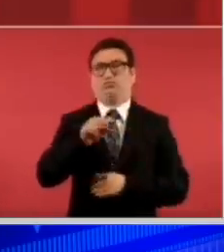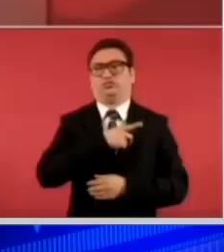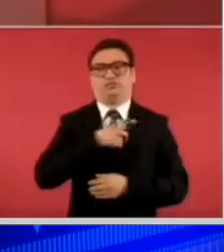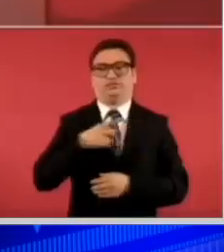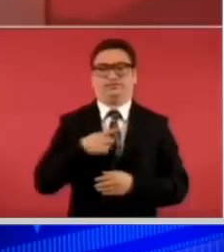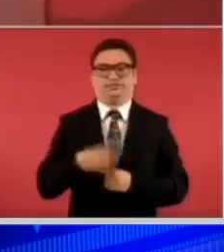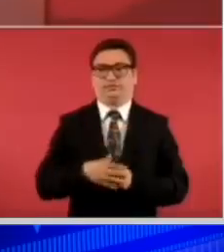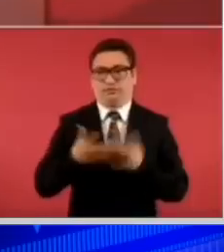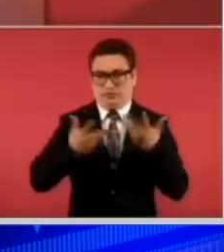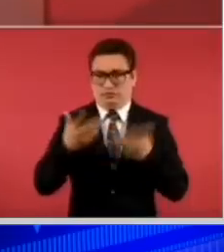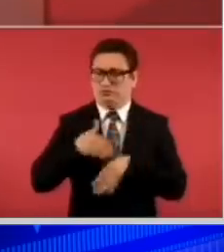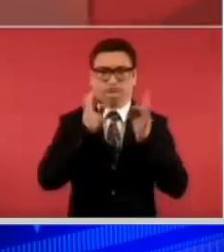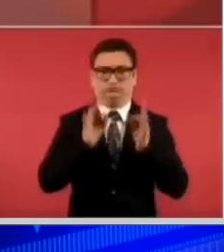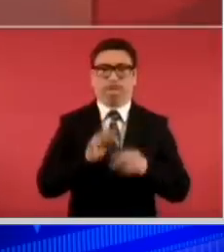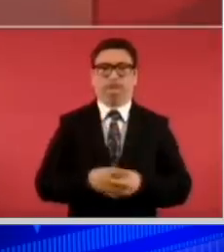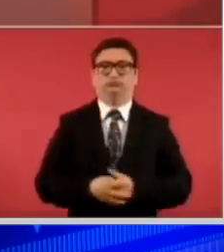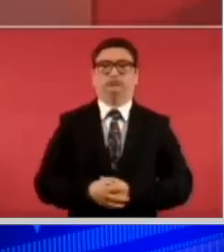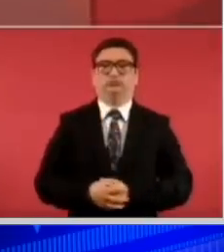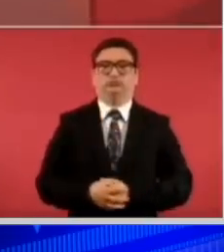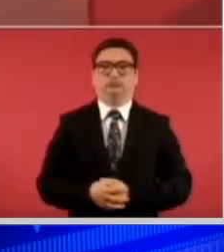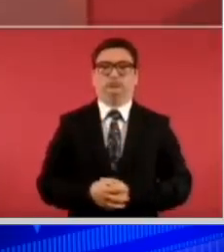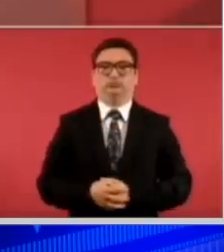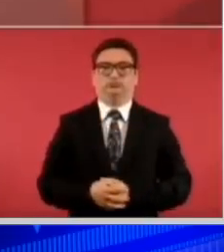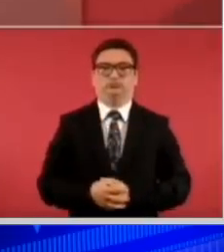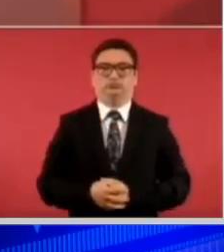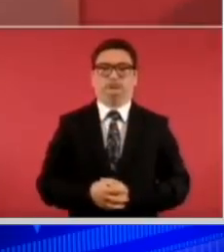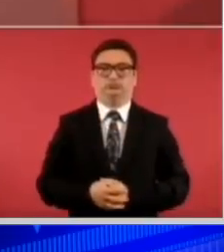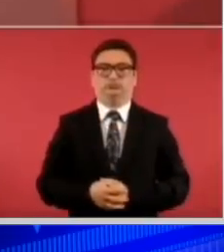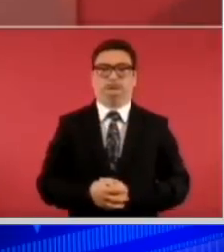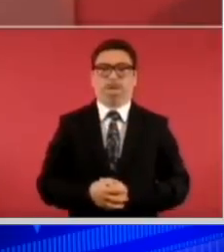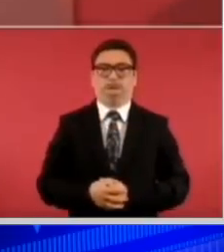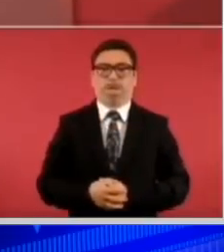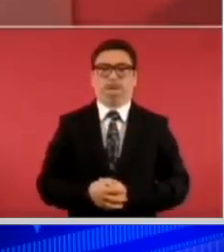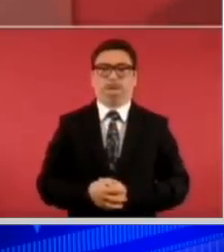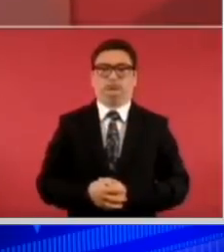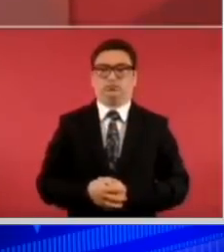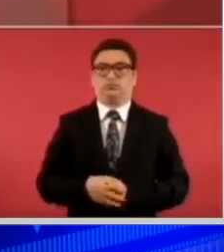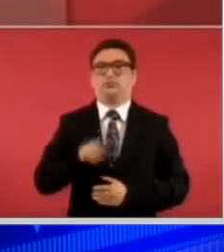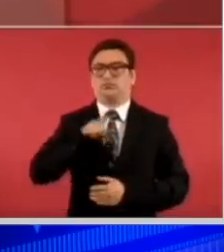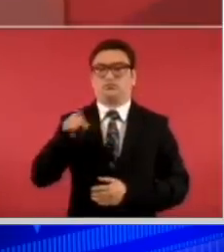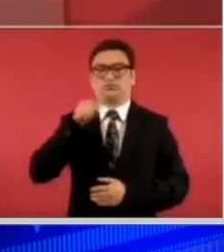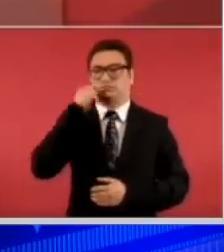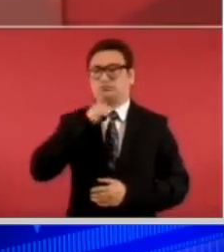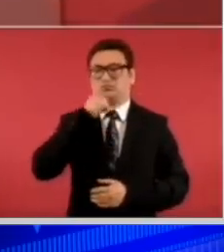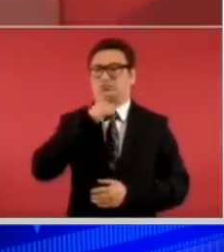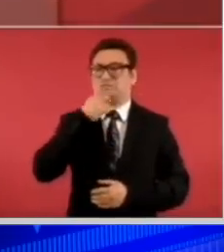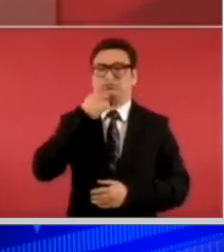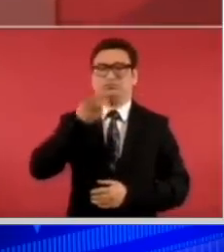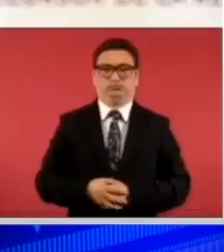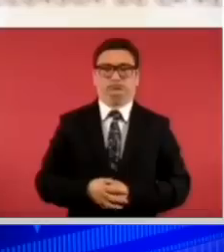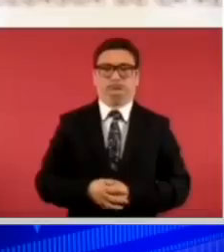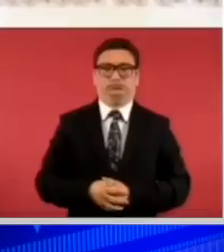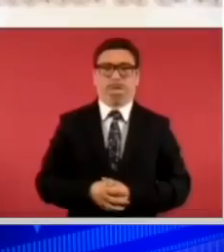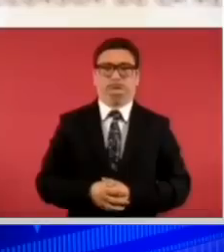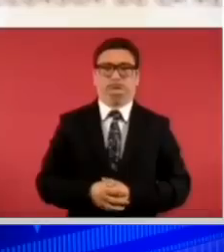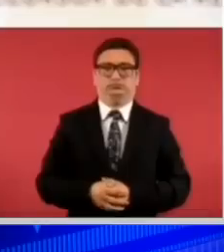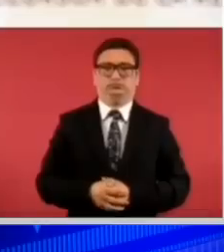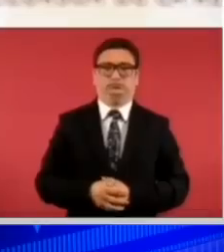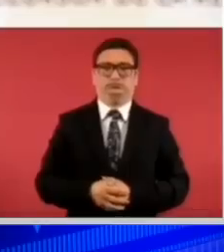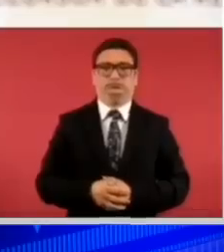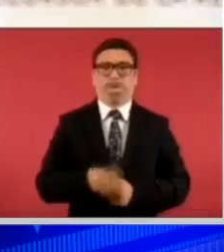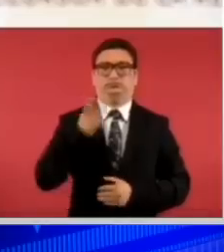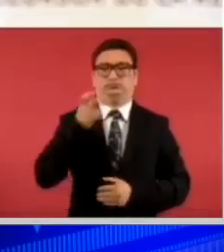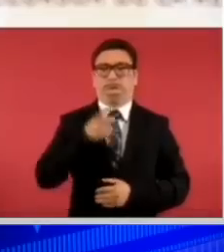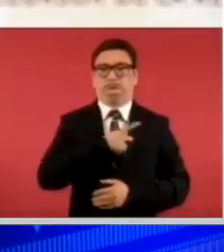que se actúe con rectitud con la verdad siempre Y